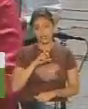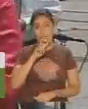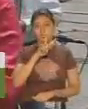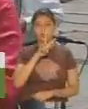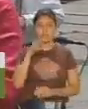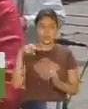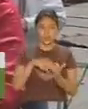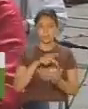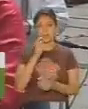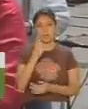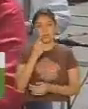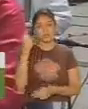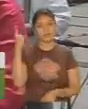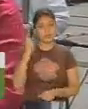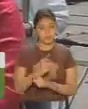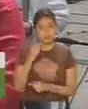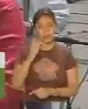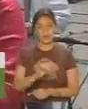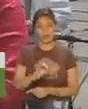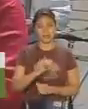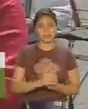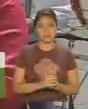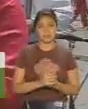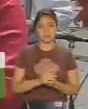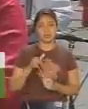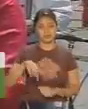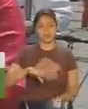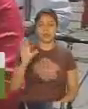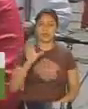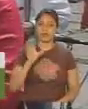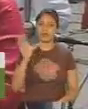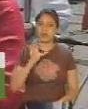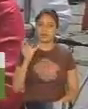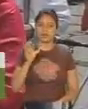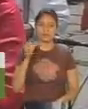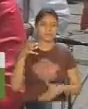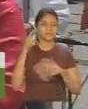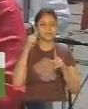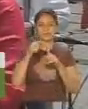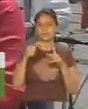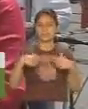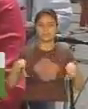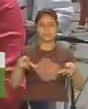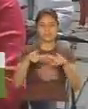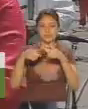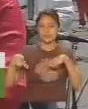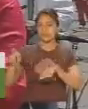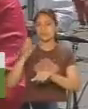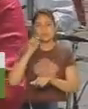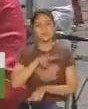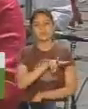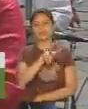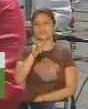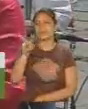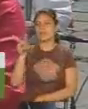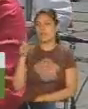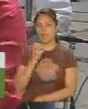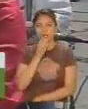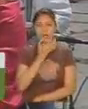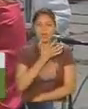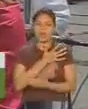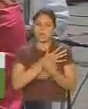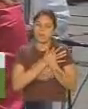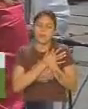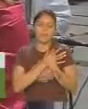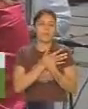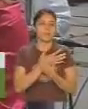2011 debemos tener una Caracas cuyos poros respiren amor a la